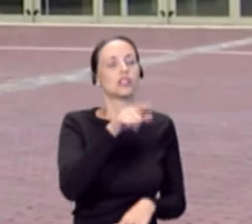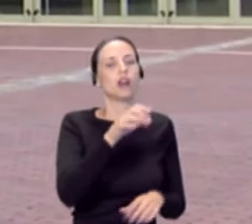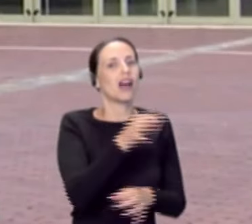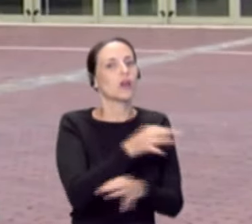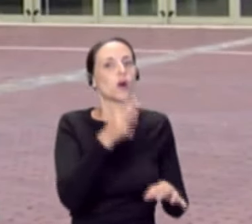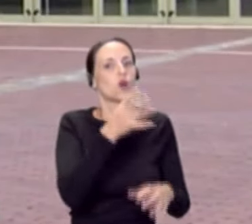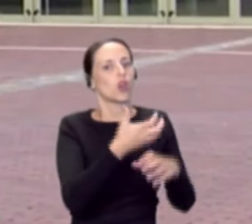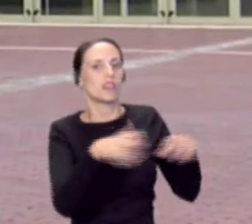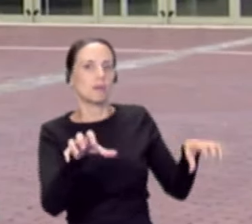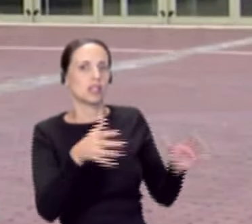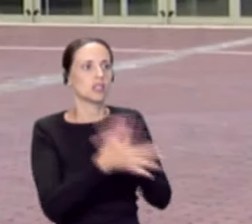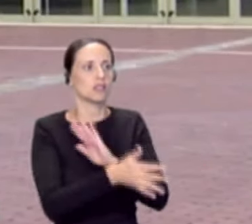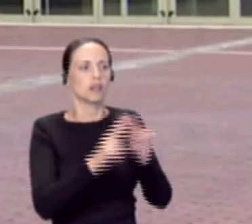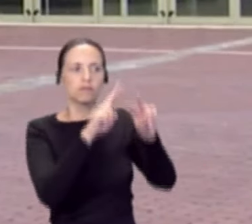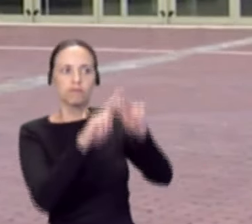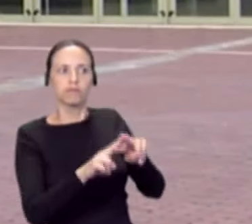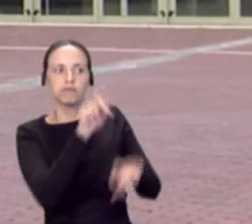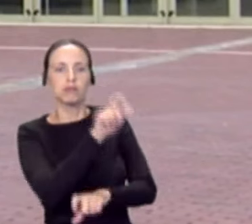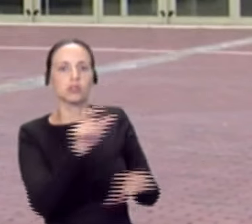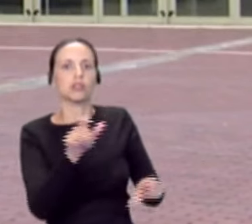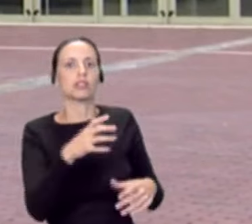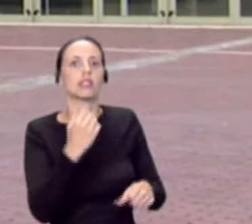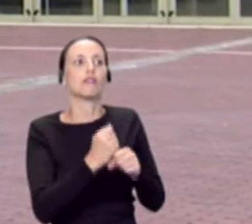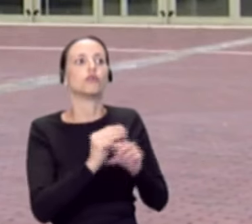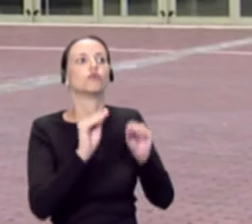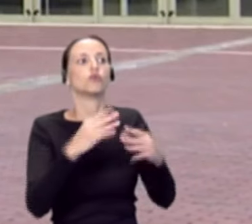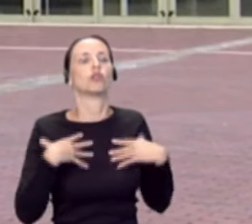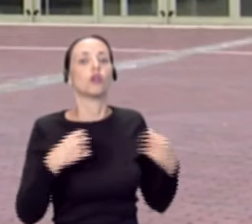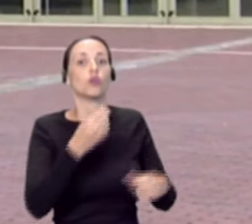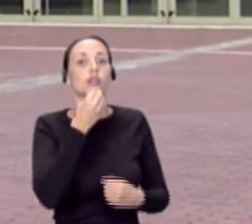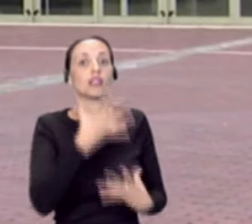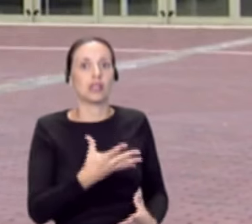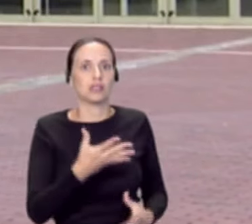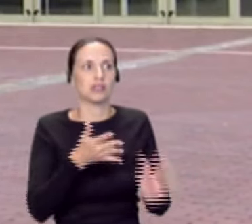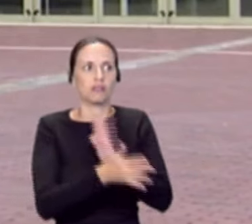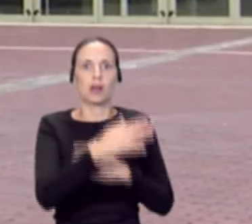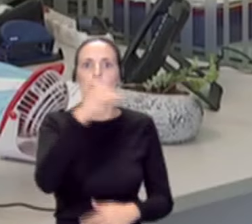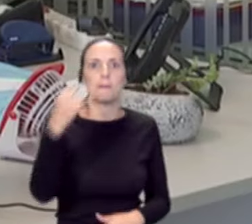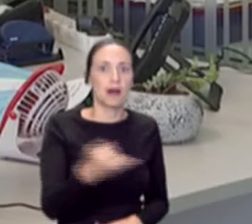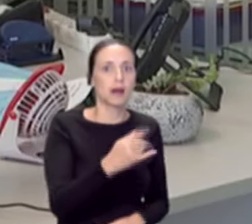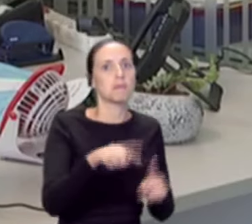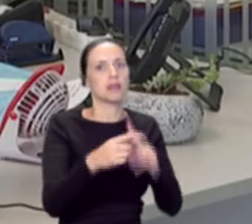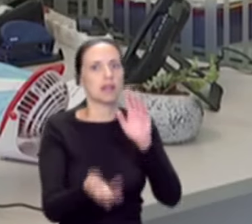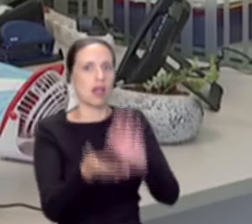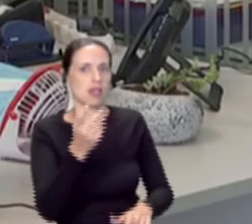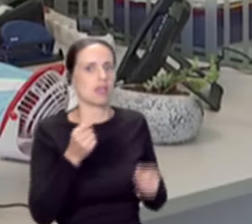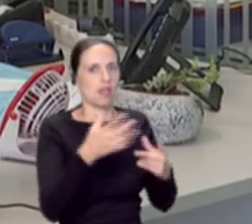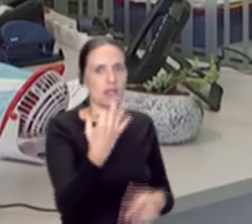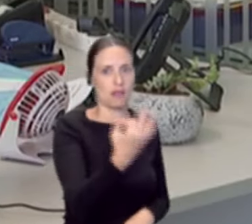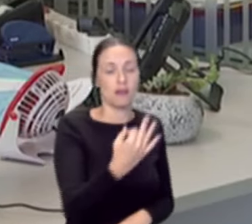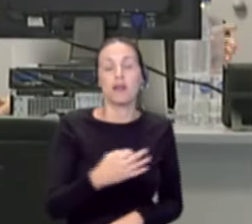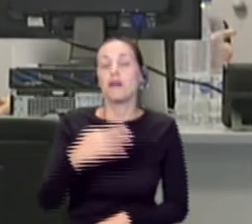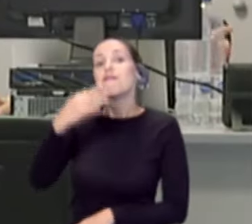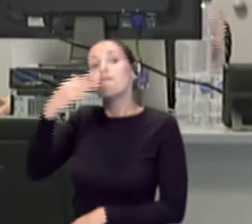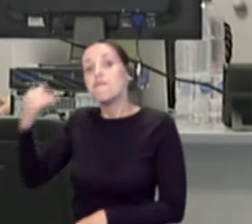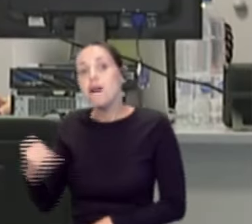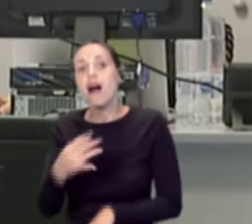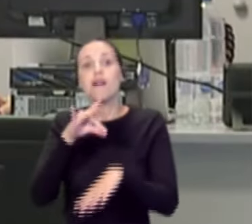hora de determinar el estado de salud de las personas trabajadoras y que, por tanto, son los que deben de otorgar esas bajas médicas. Bajas médicas cuyo objetivo es